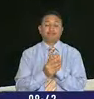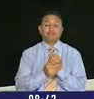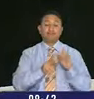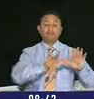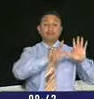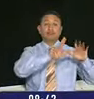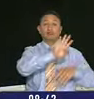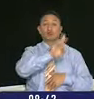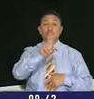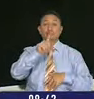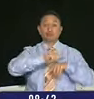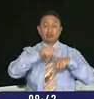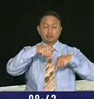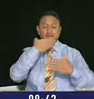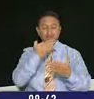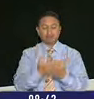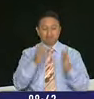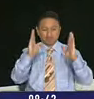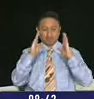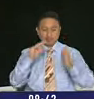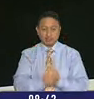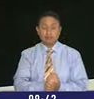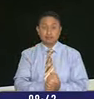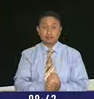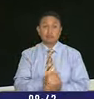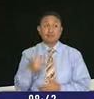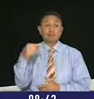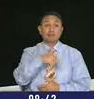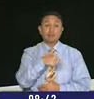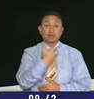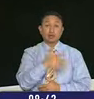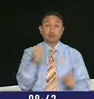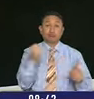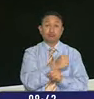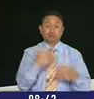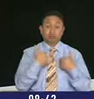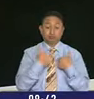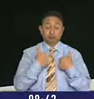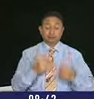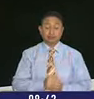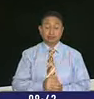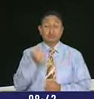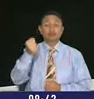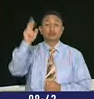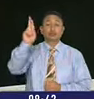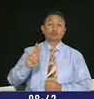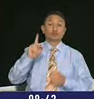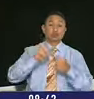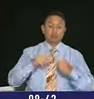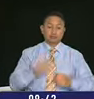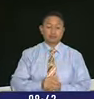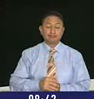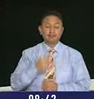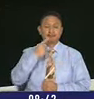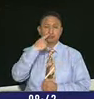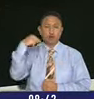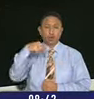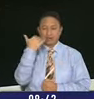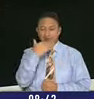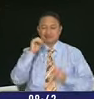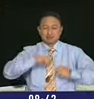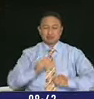Horas con 42 minutos. Gracias por su sintonía. Un nuevo caso de maltrato animal se registró al sur de Quito. Un hombre entre